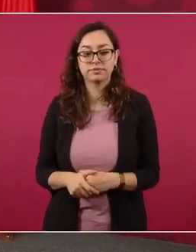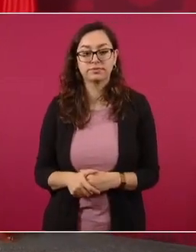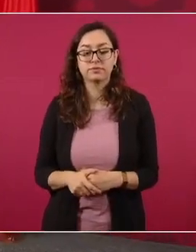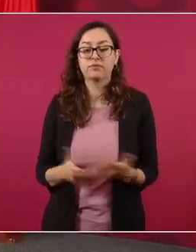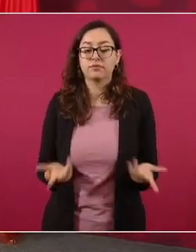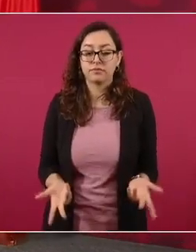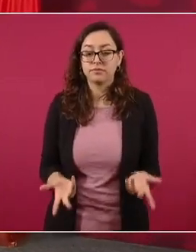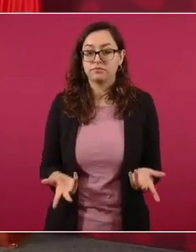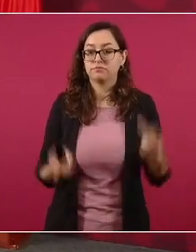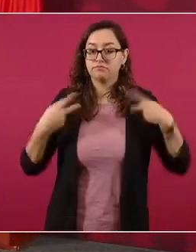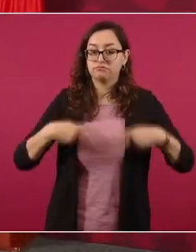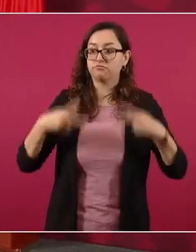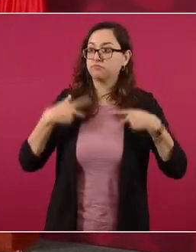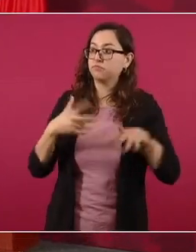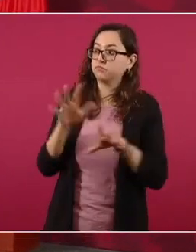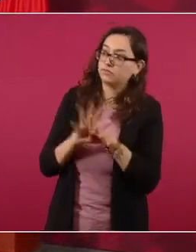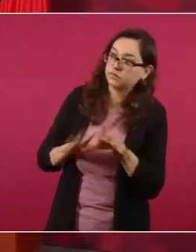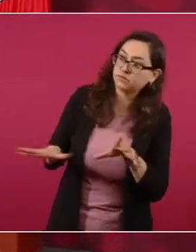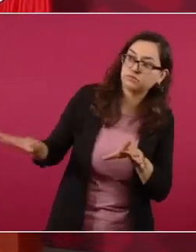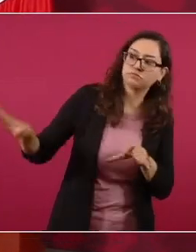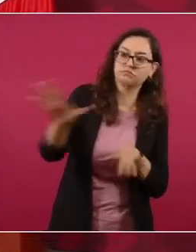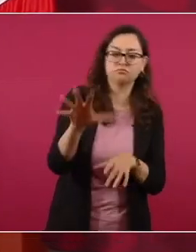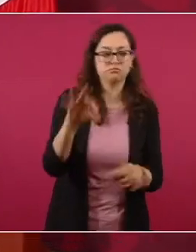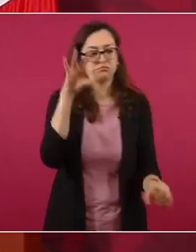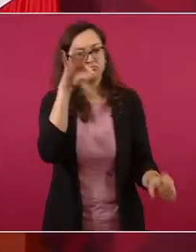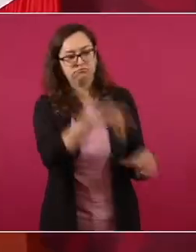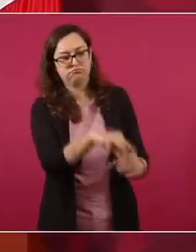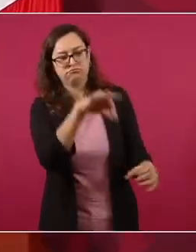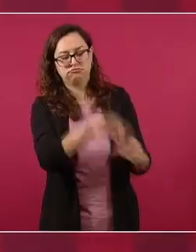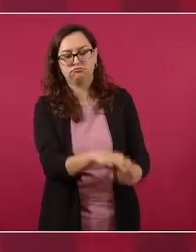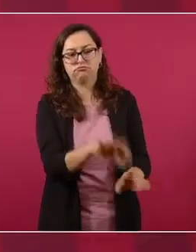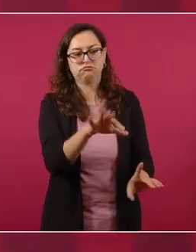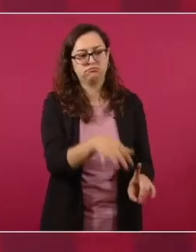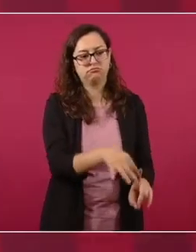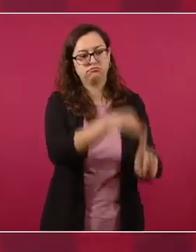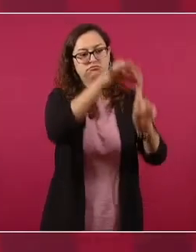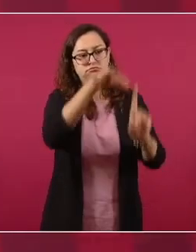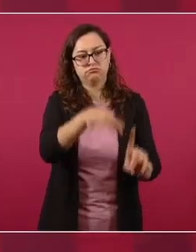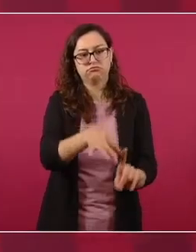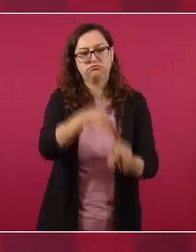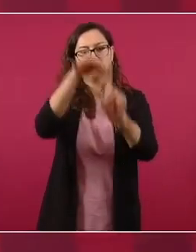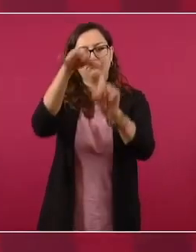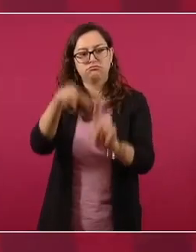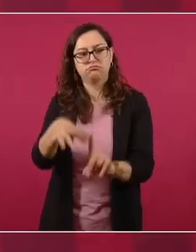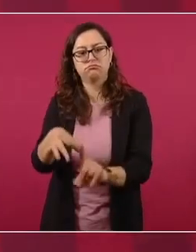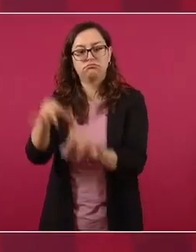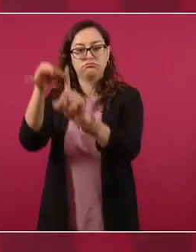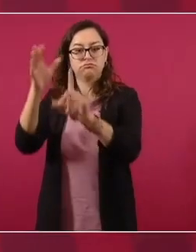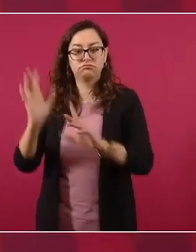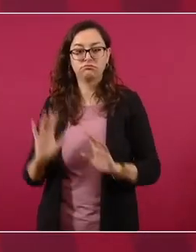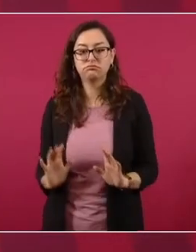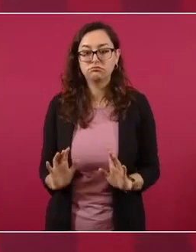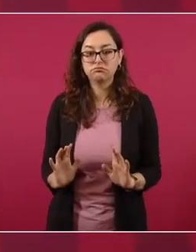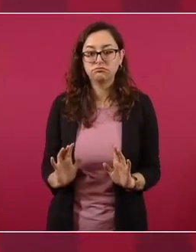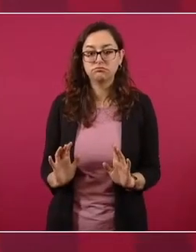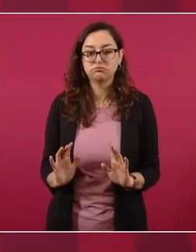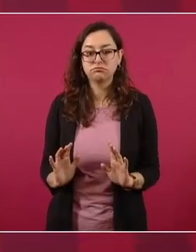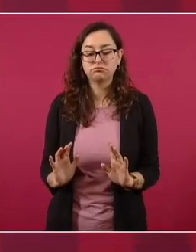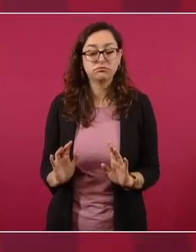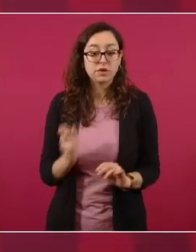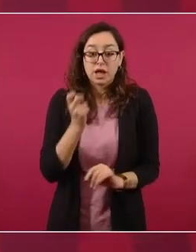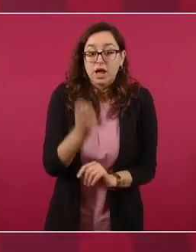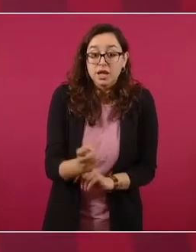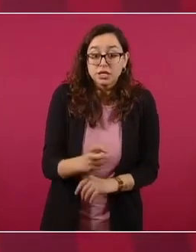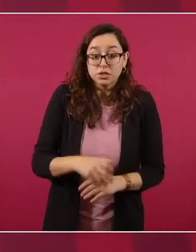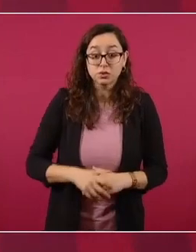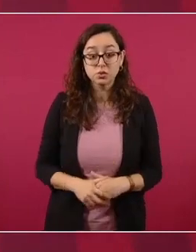el pueblo decida quién, los que tengan más votación.